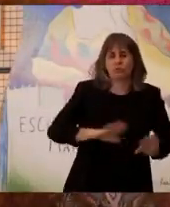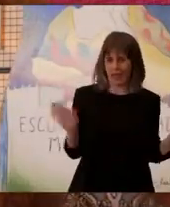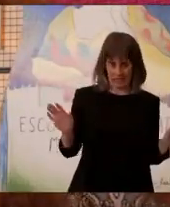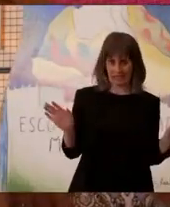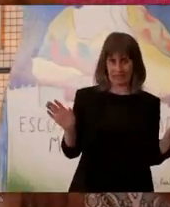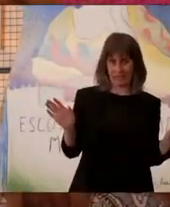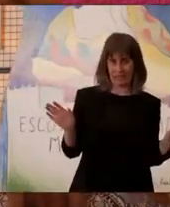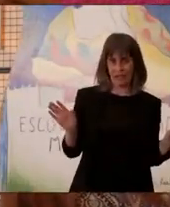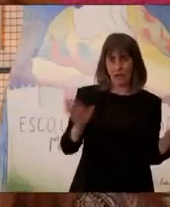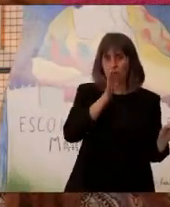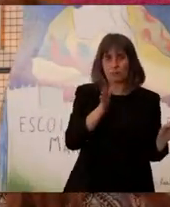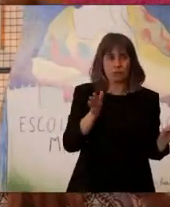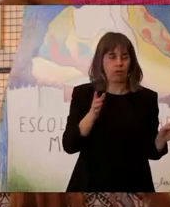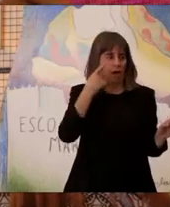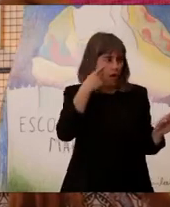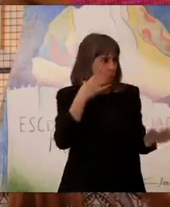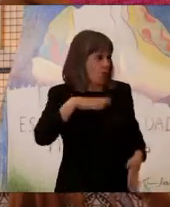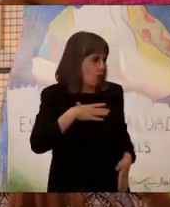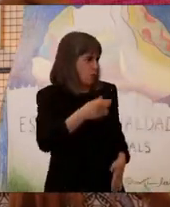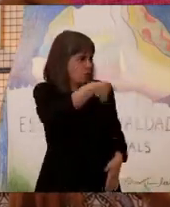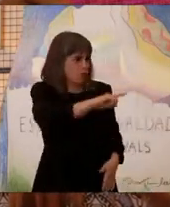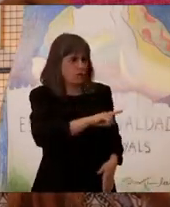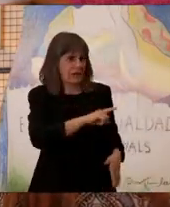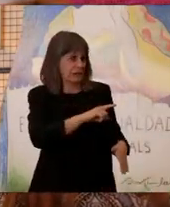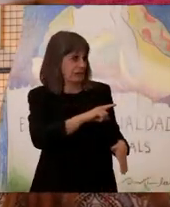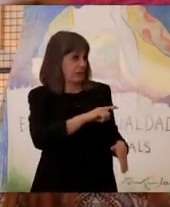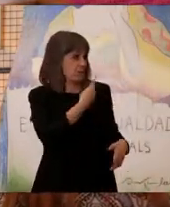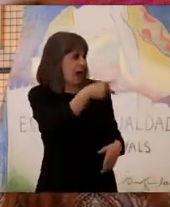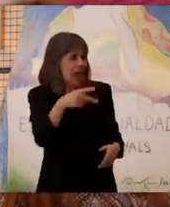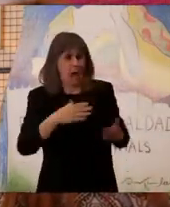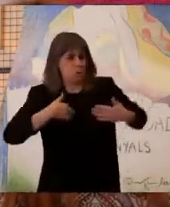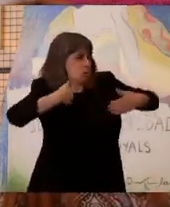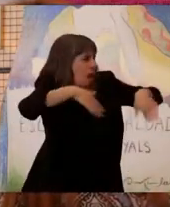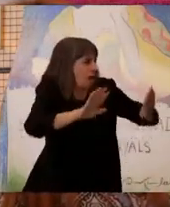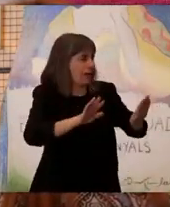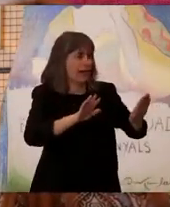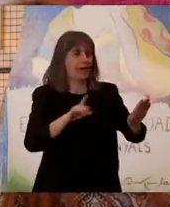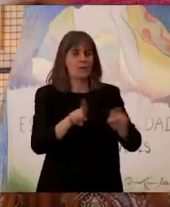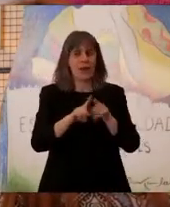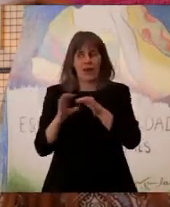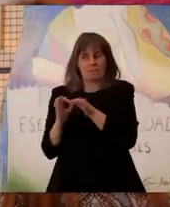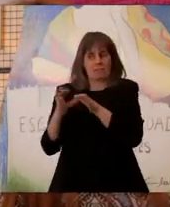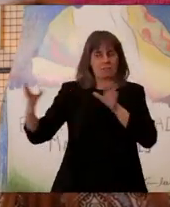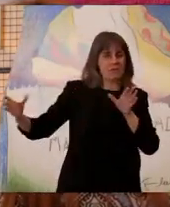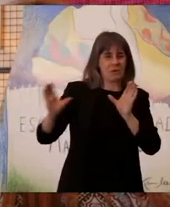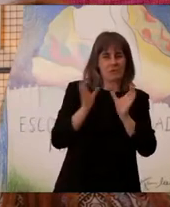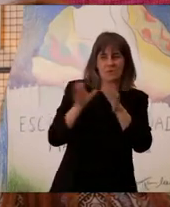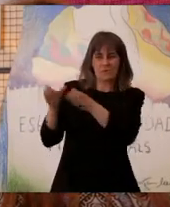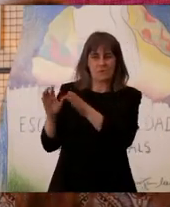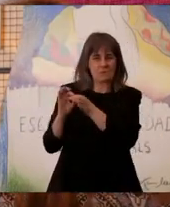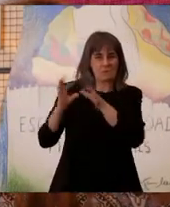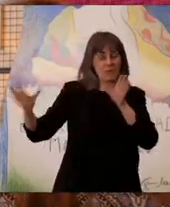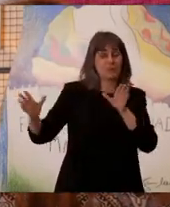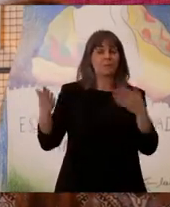porque Bueno pero vosotros os vais con cualquiera tal ahí hubo una ruptura Entonces yo me di cuenta